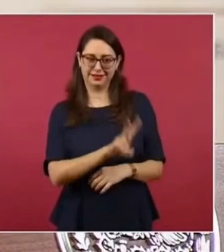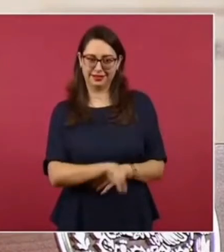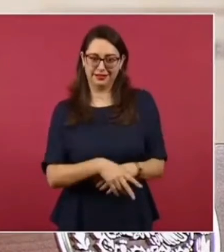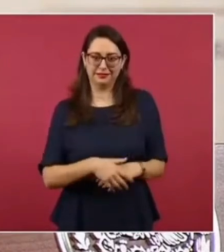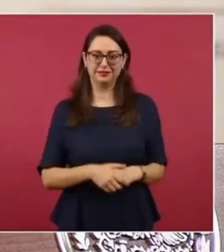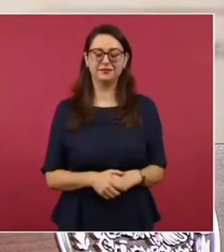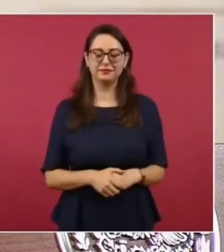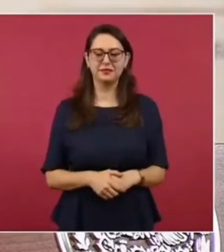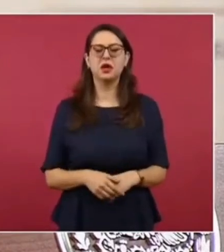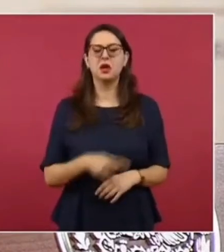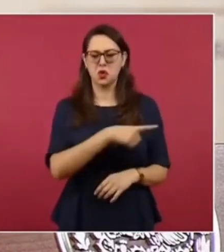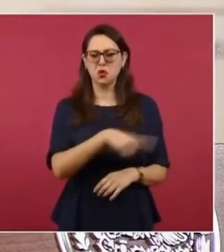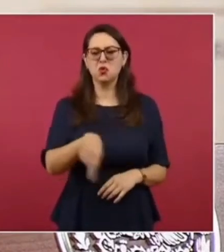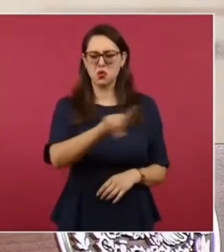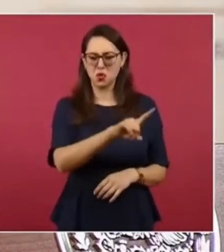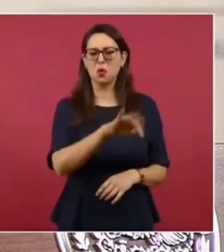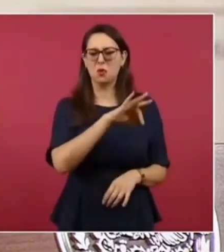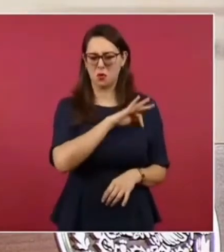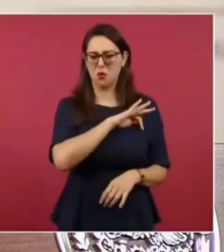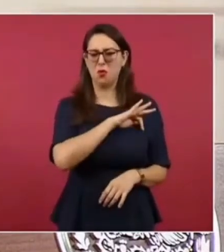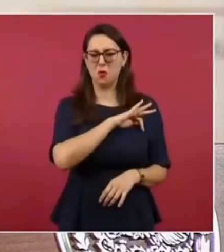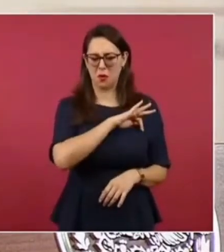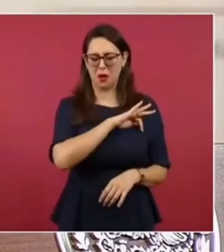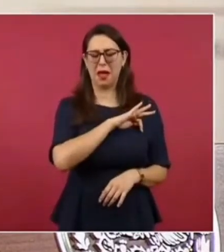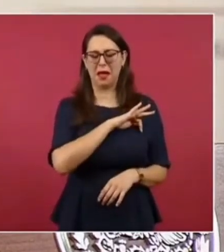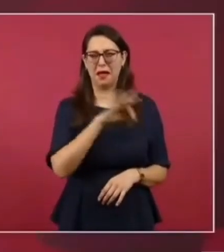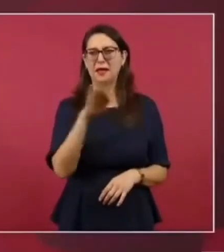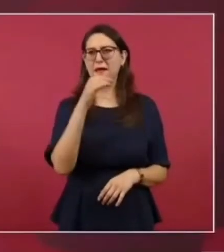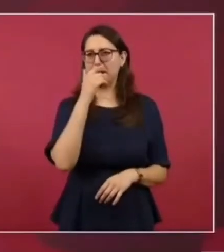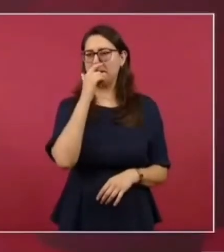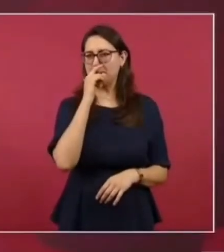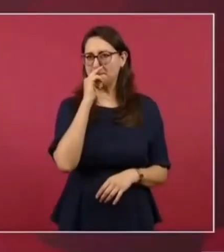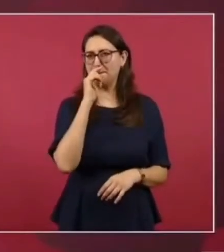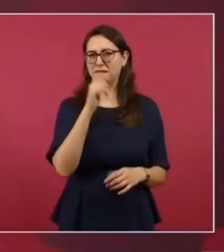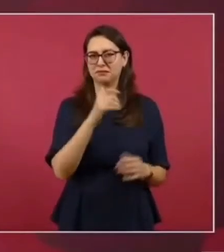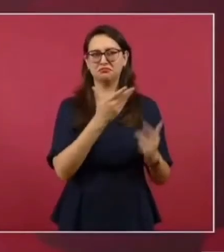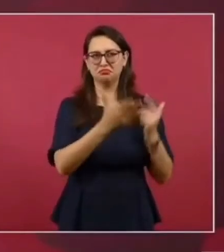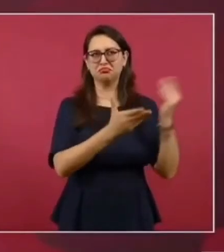100. ¿Cuántos lograrán juntar 1 millón de firmas?